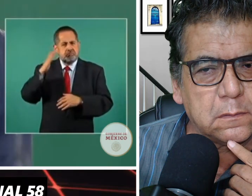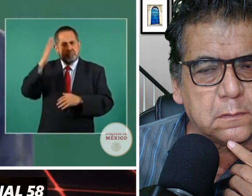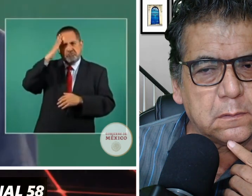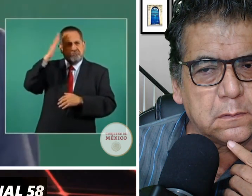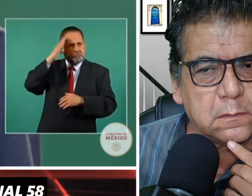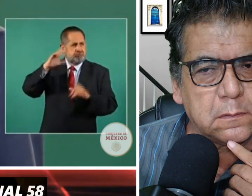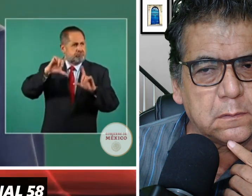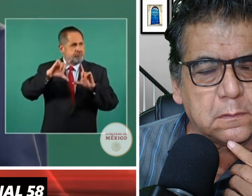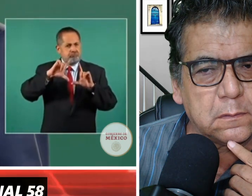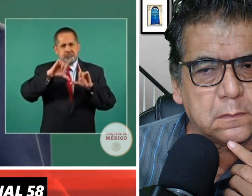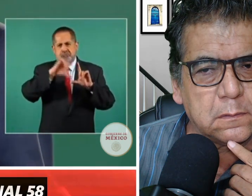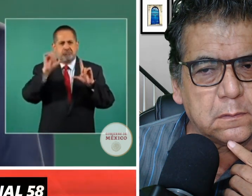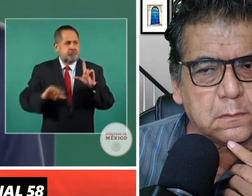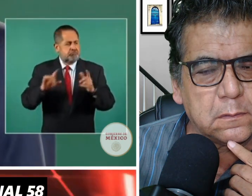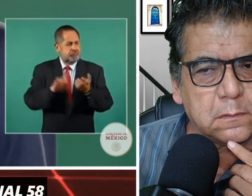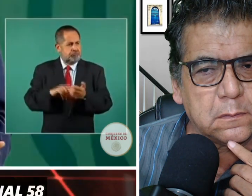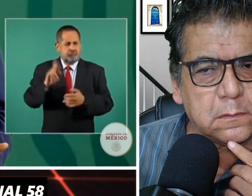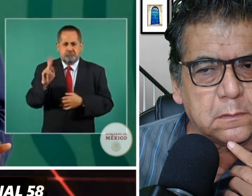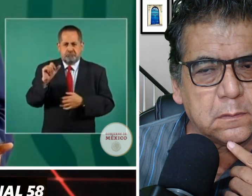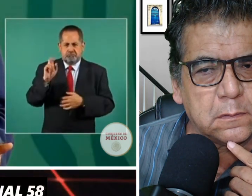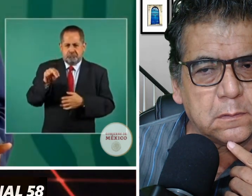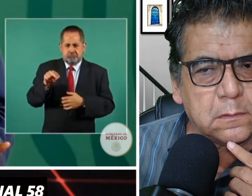nacional del PAN.